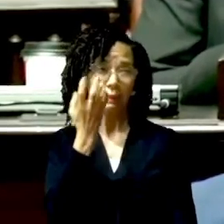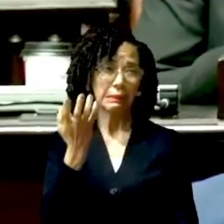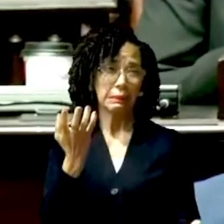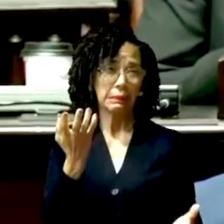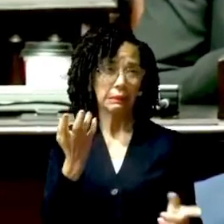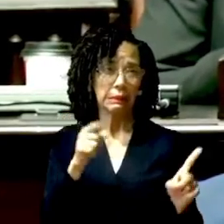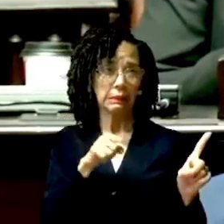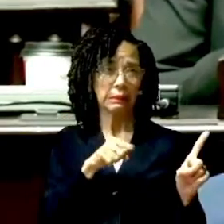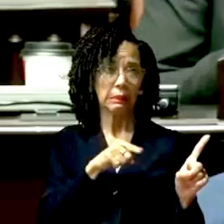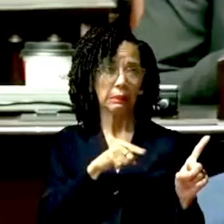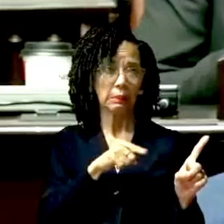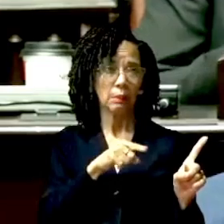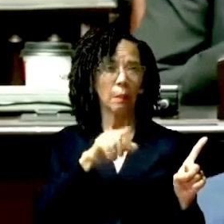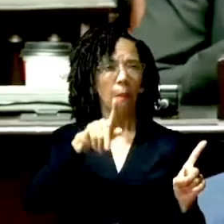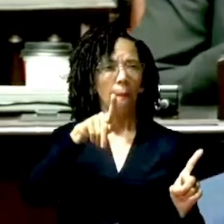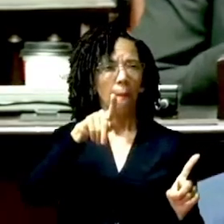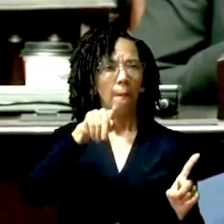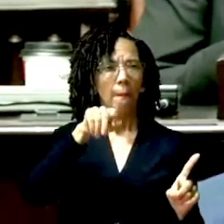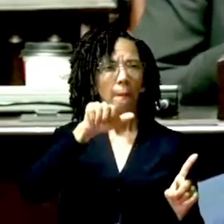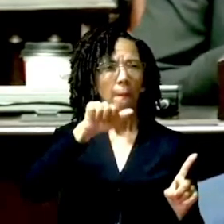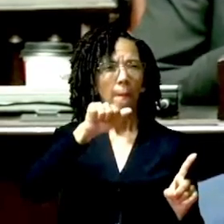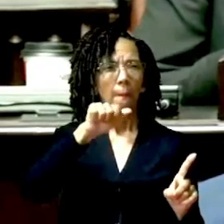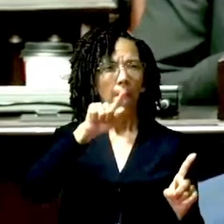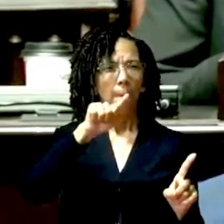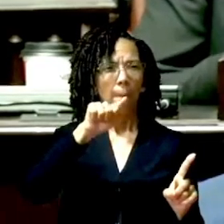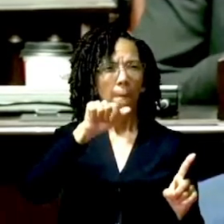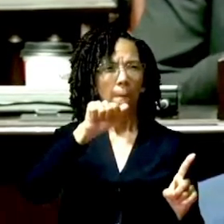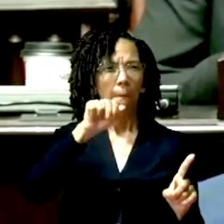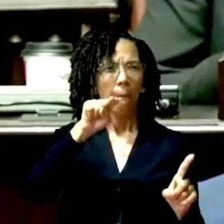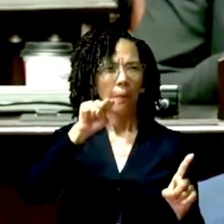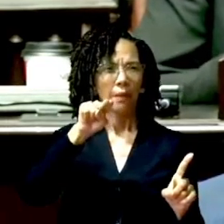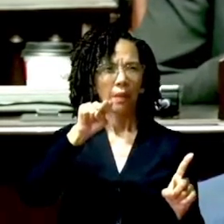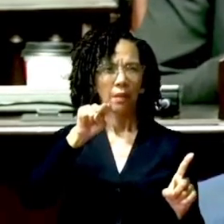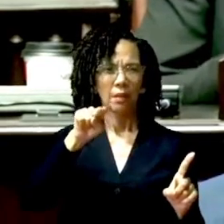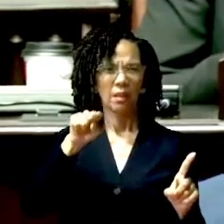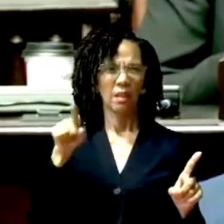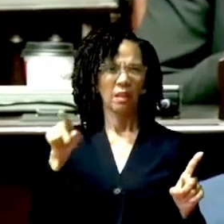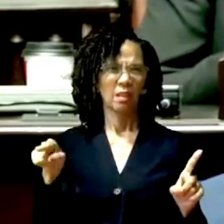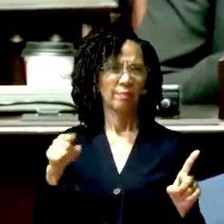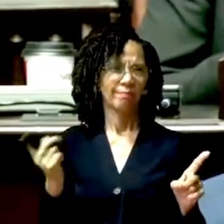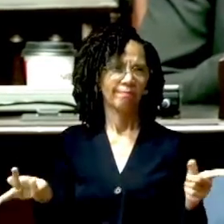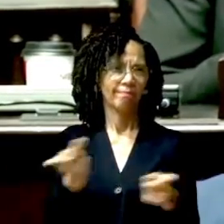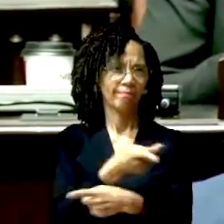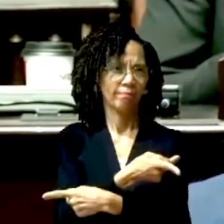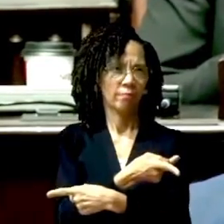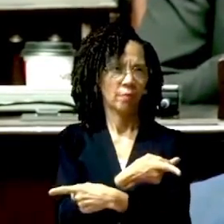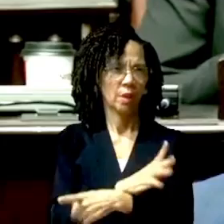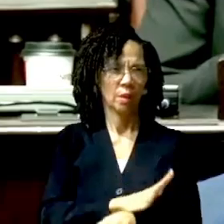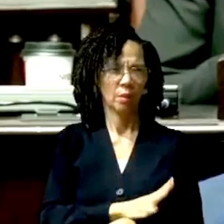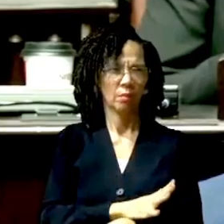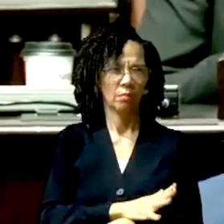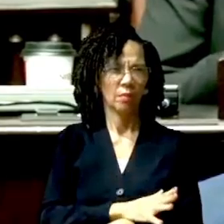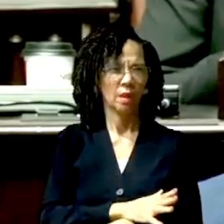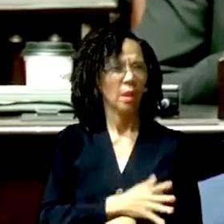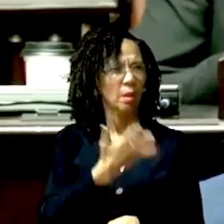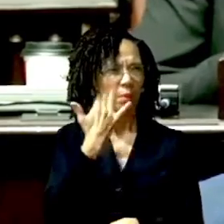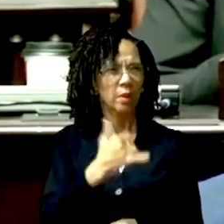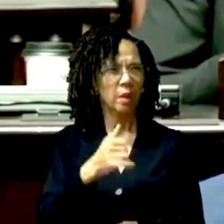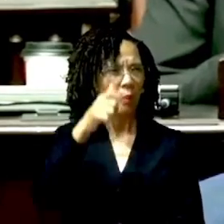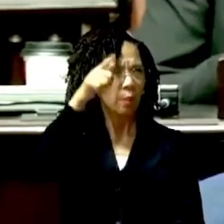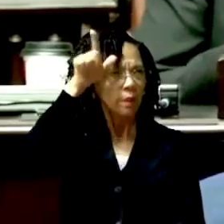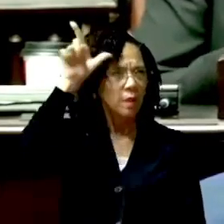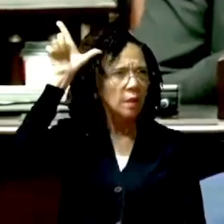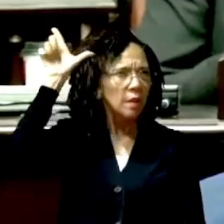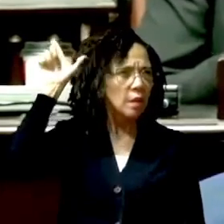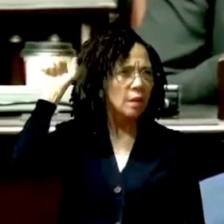con lo que él se refirió al presidente Luis Abinader, un hombre decente, un hombre noble, un ejemplo